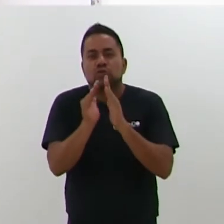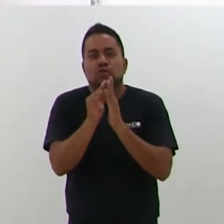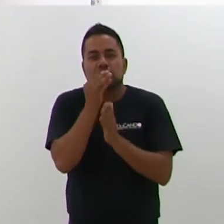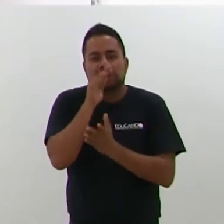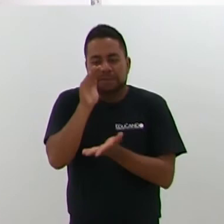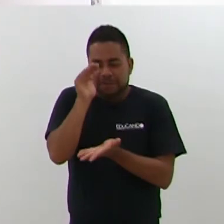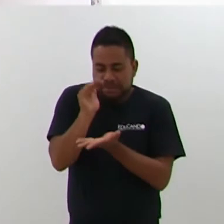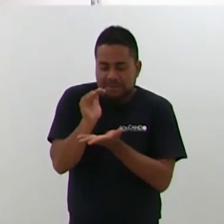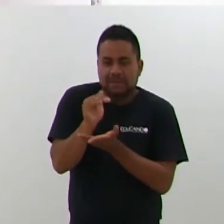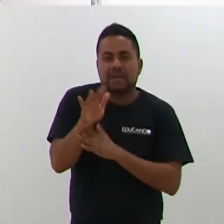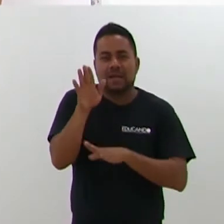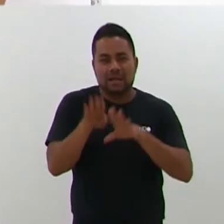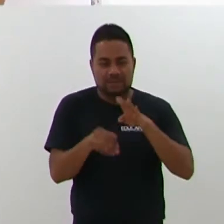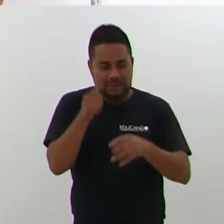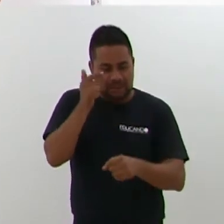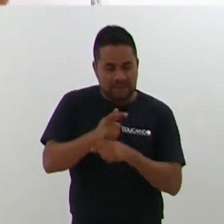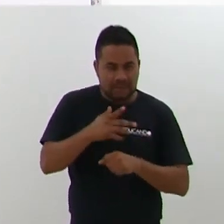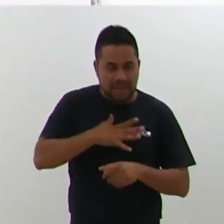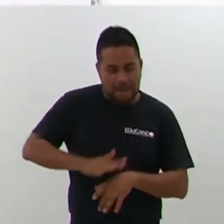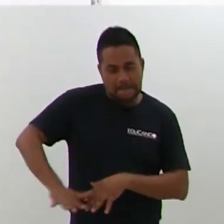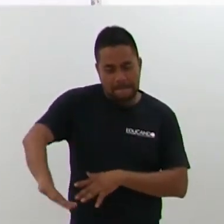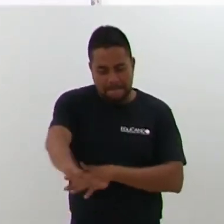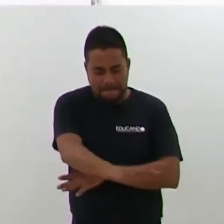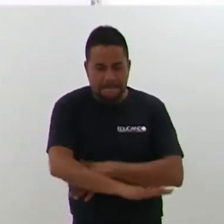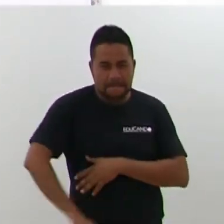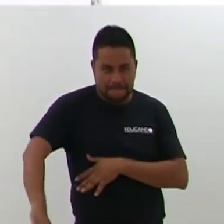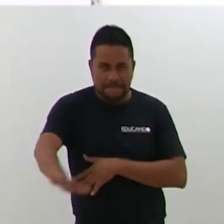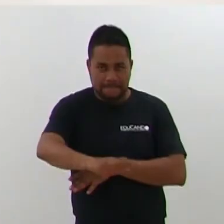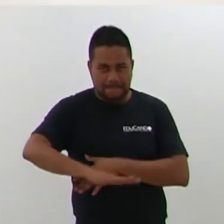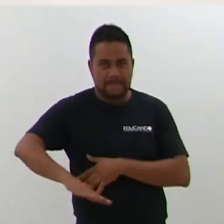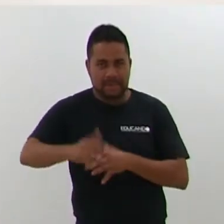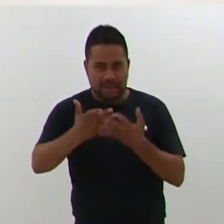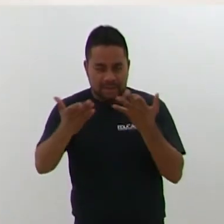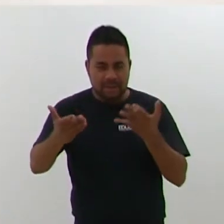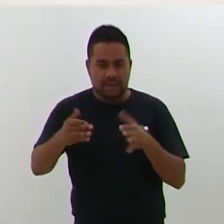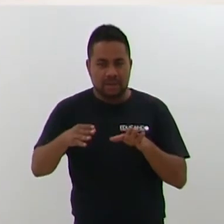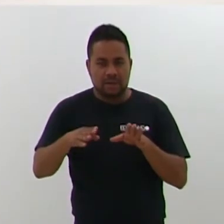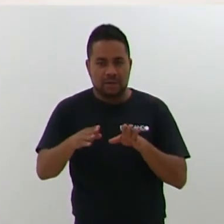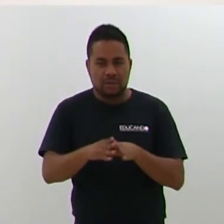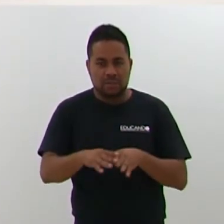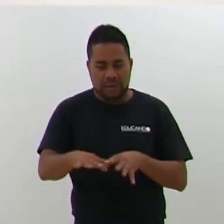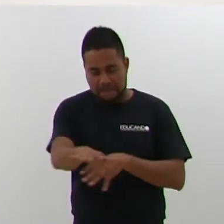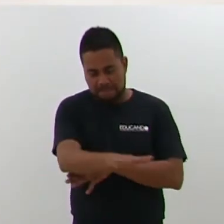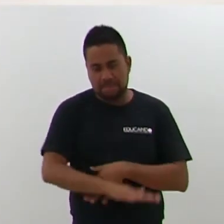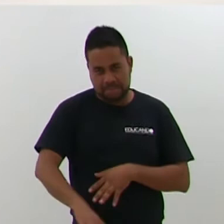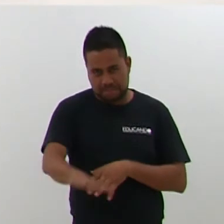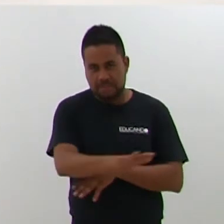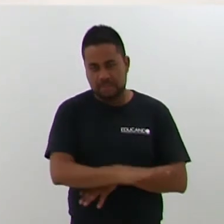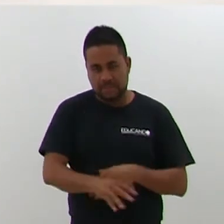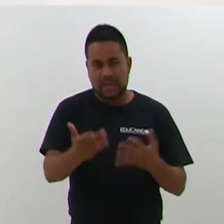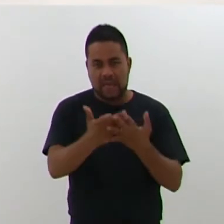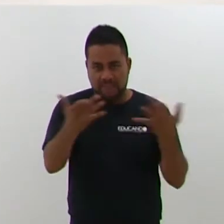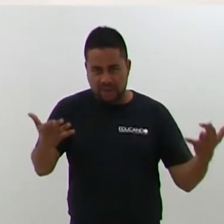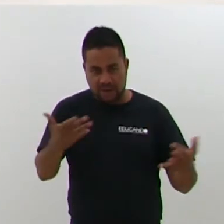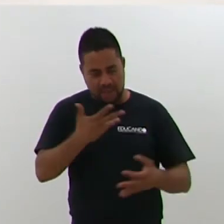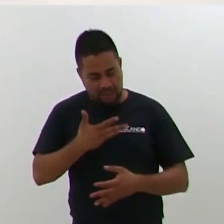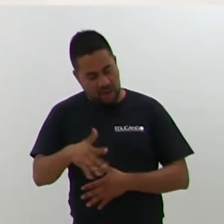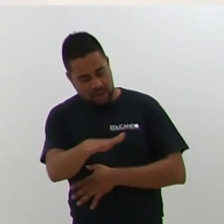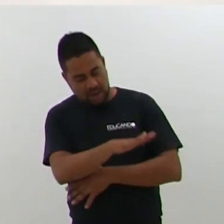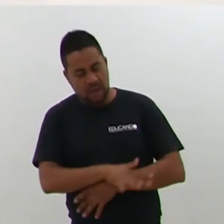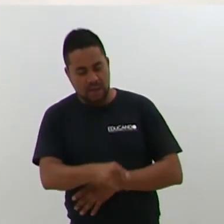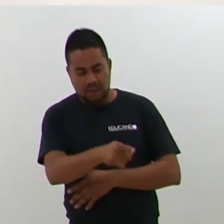a veces en el suelo, en el piso. Bueno, no en el piso, en el suelo, en la tierra.